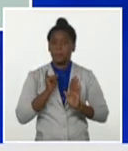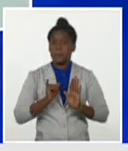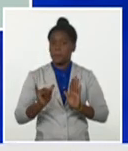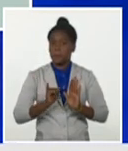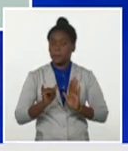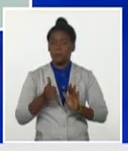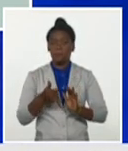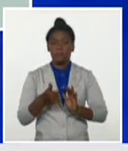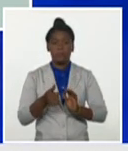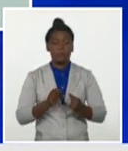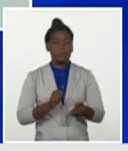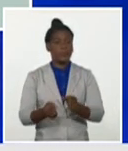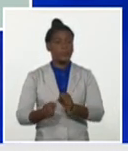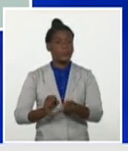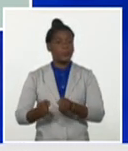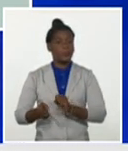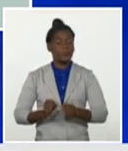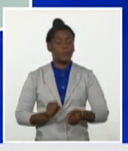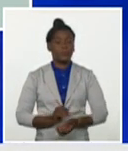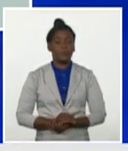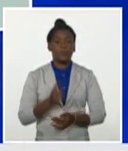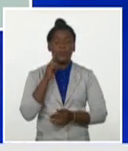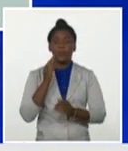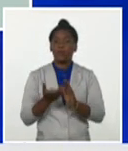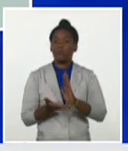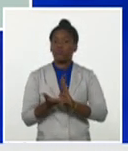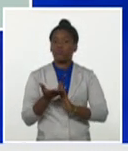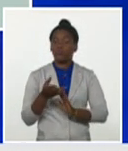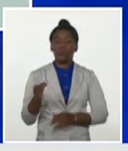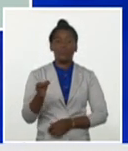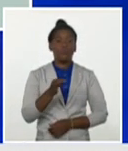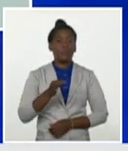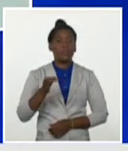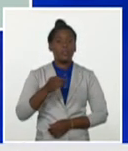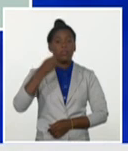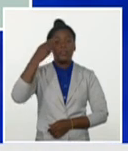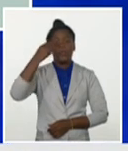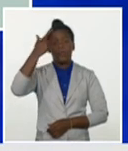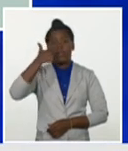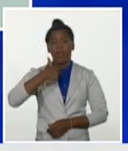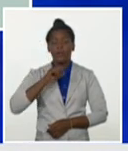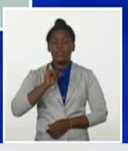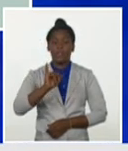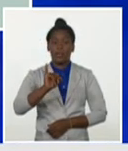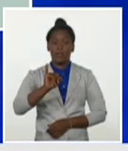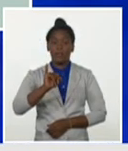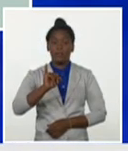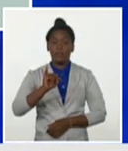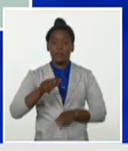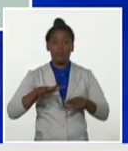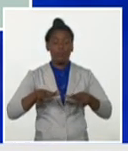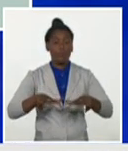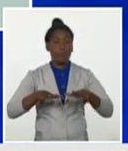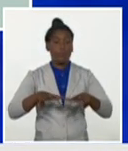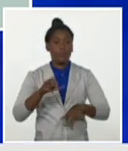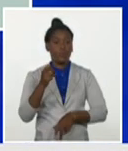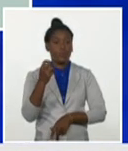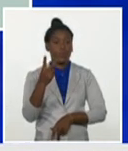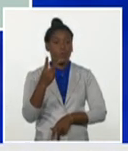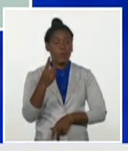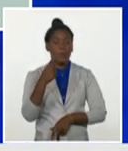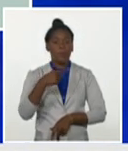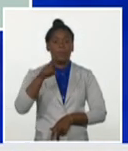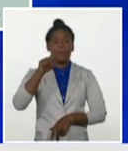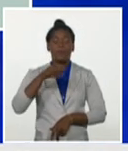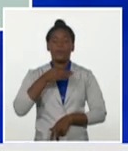algún incremento. El mayor número en el municipio de Ciego Dávila con 6, Morón con 2 y 1 de enero con